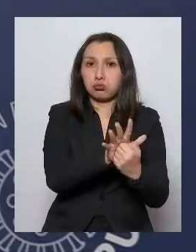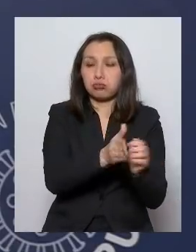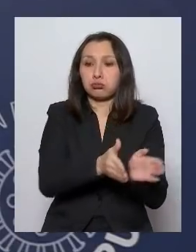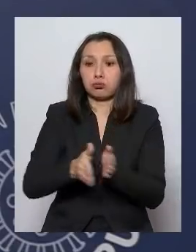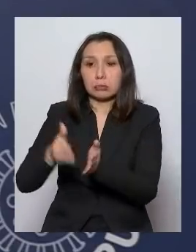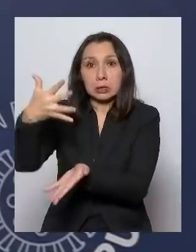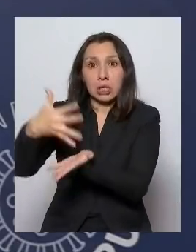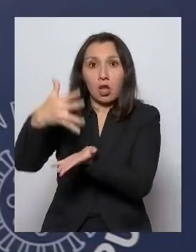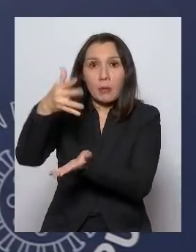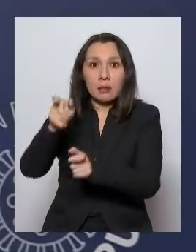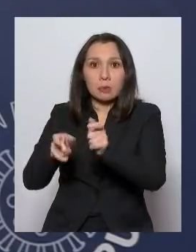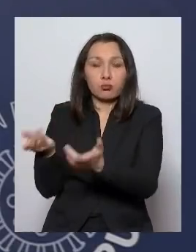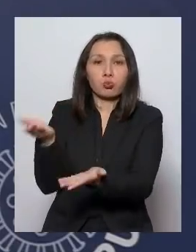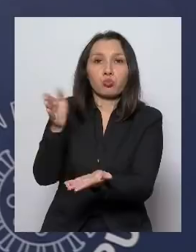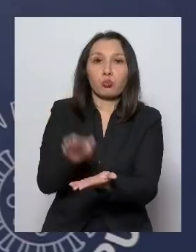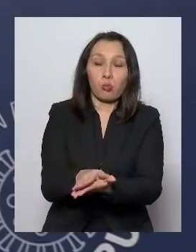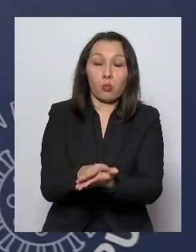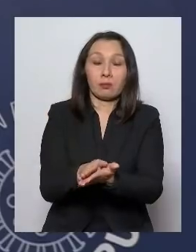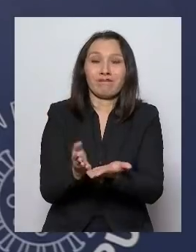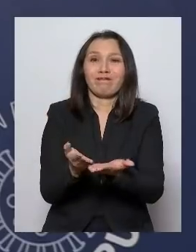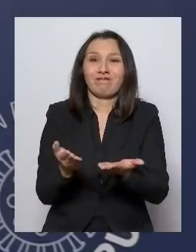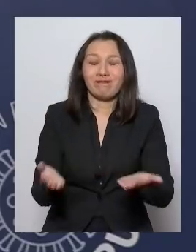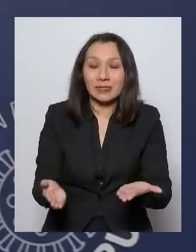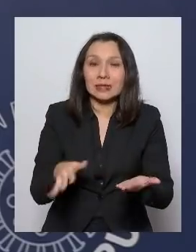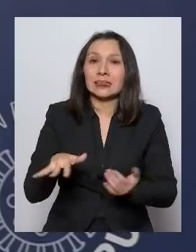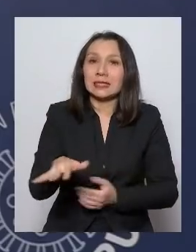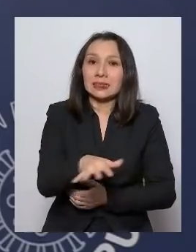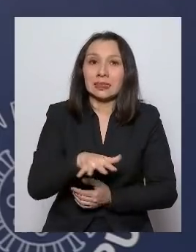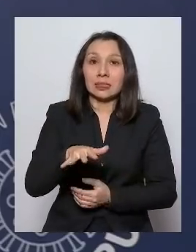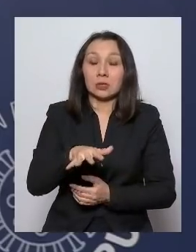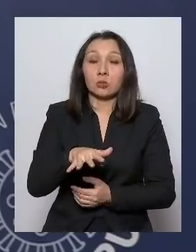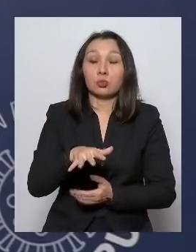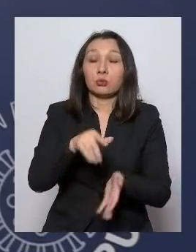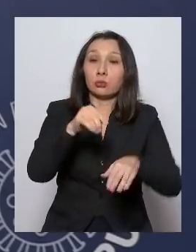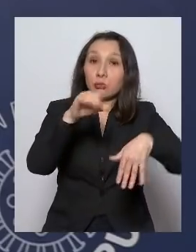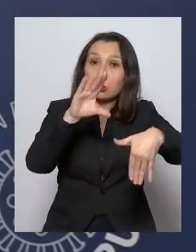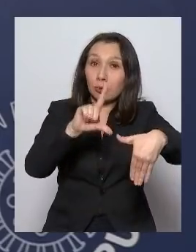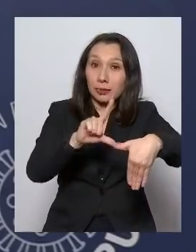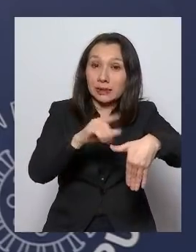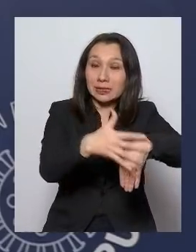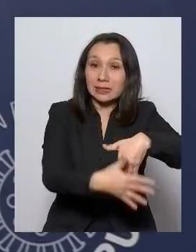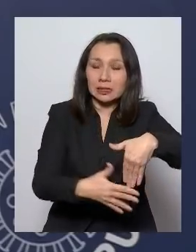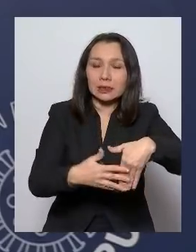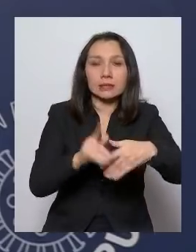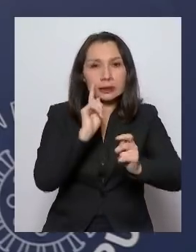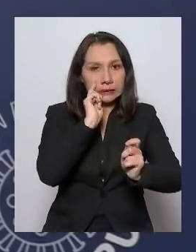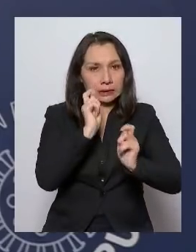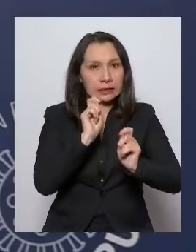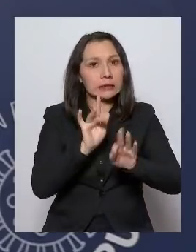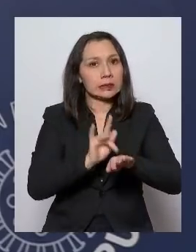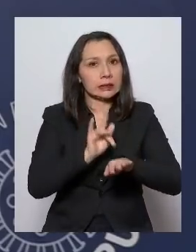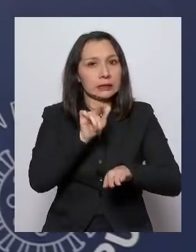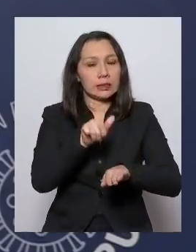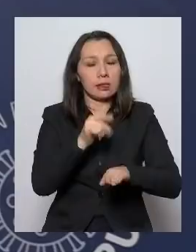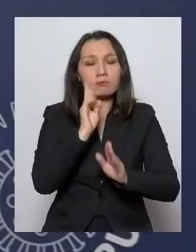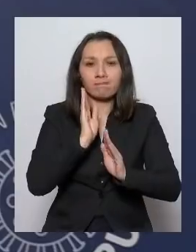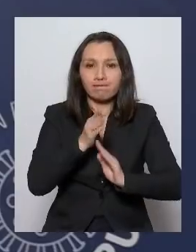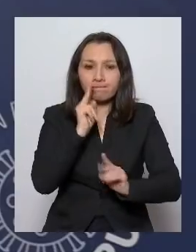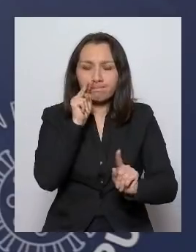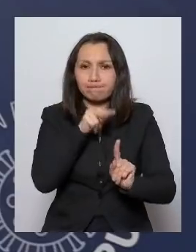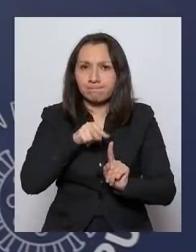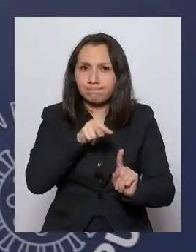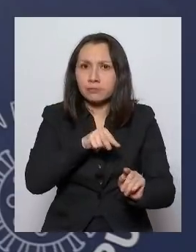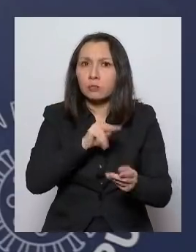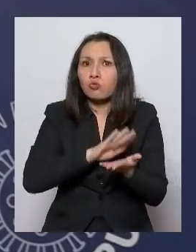y 5.000 fallecidos. Por lo tanto, la situación en nuestra región es una situación crítica que tenemos que seguir mirando